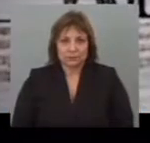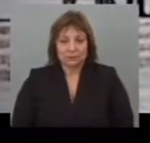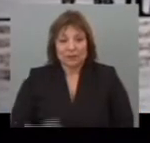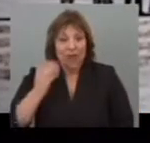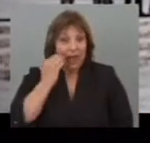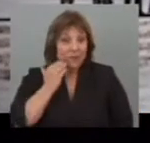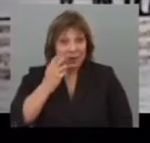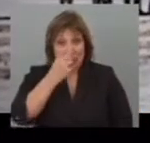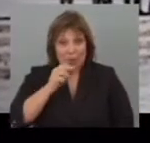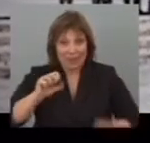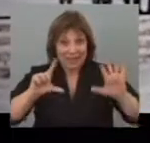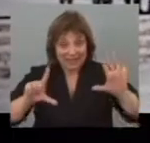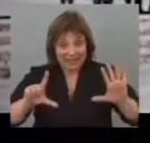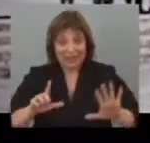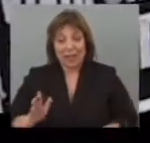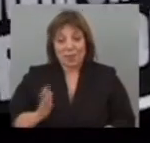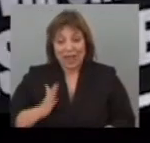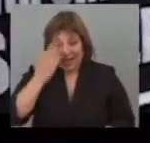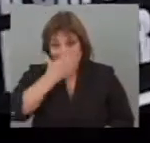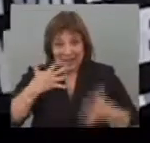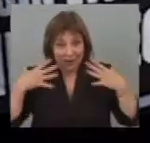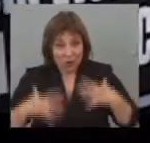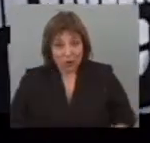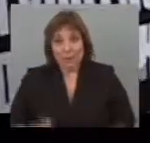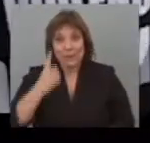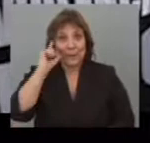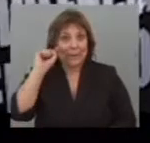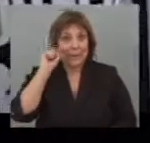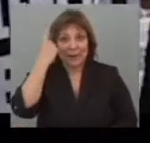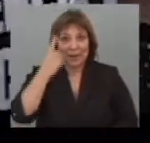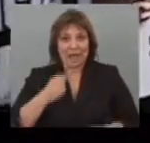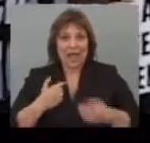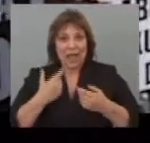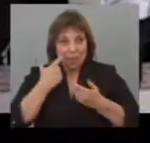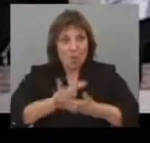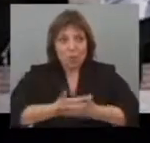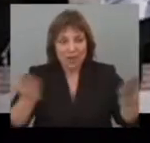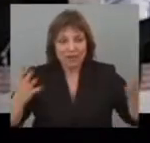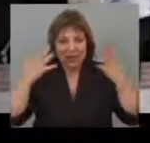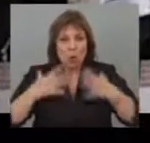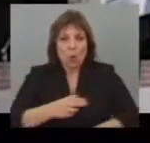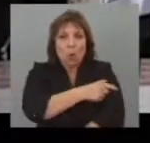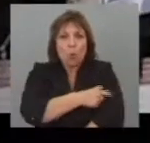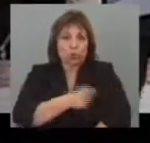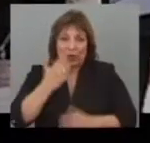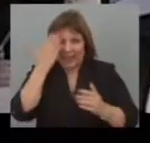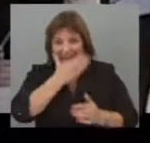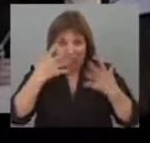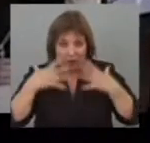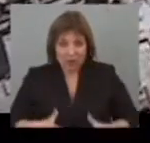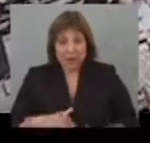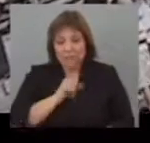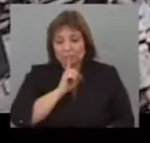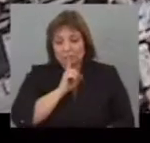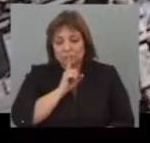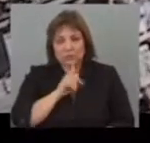En abril del 2007, las Mujeres de Negro realizaron su primera intervención pública. Vestidas de luto y en silencio, lograron la atención